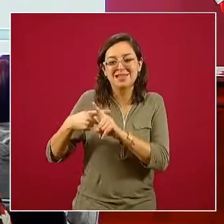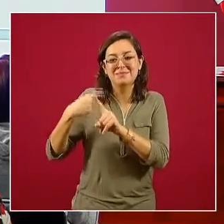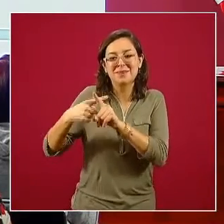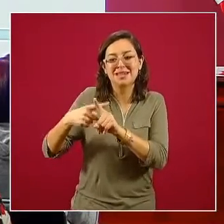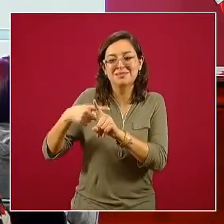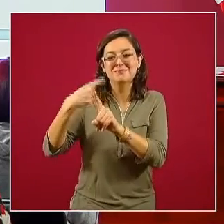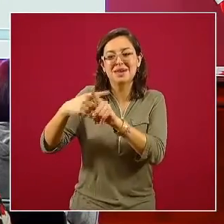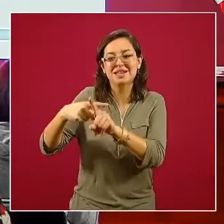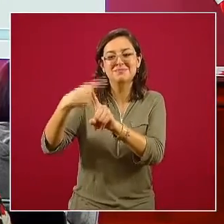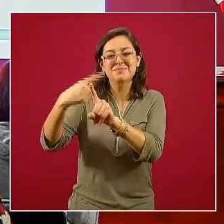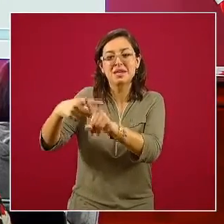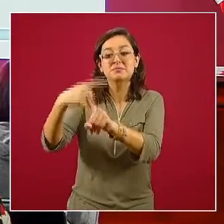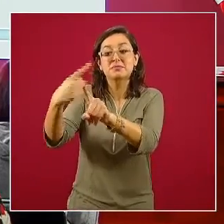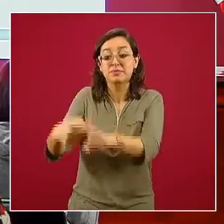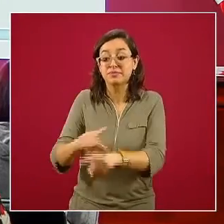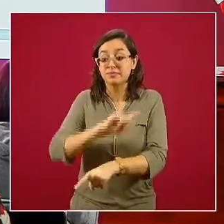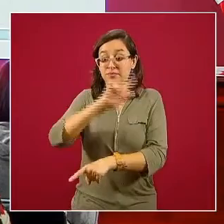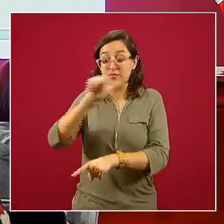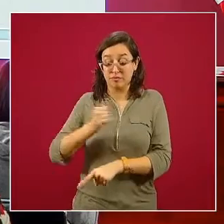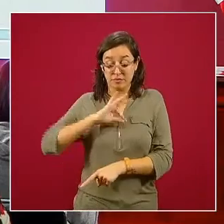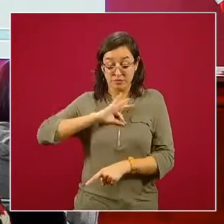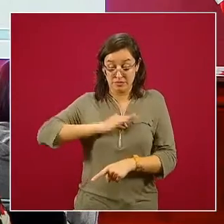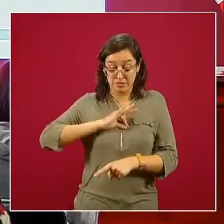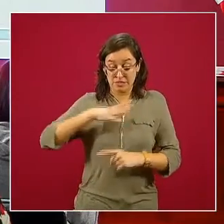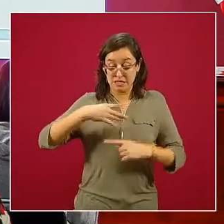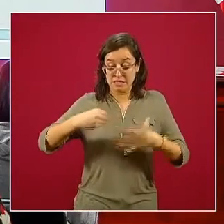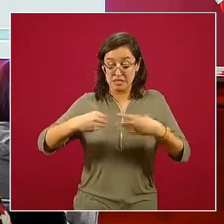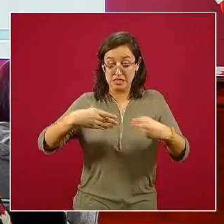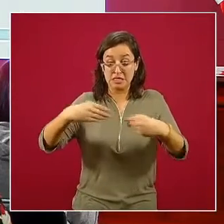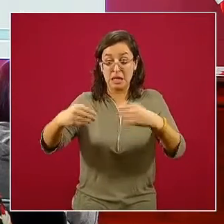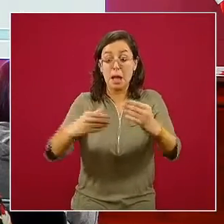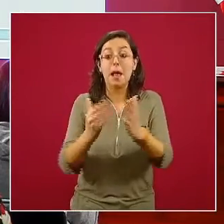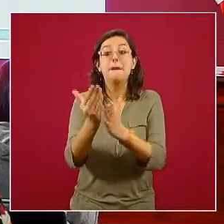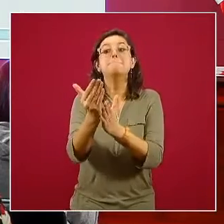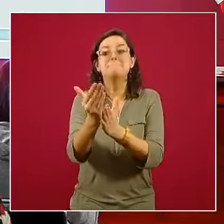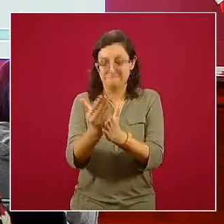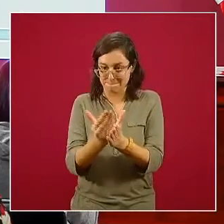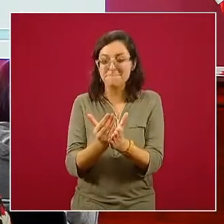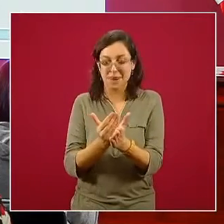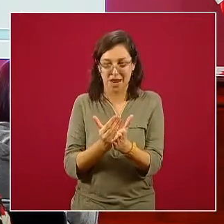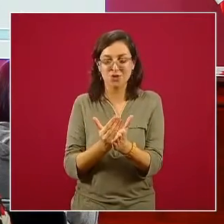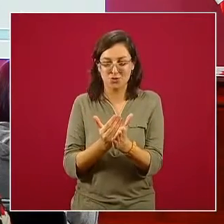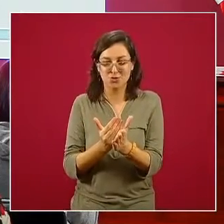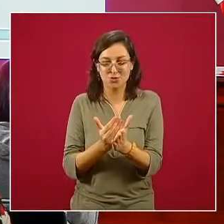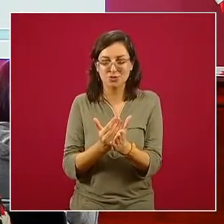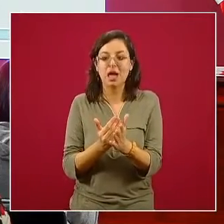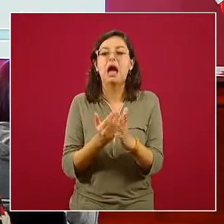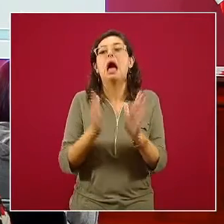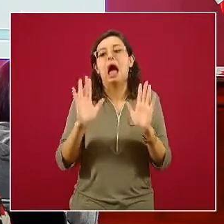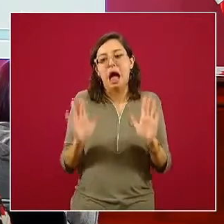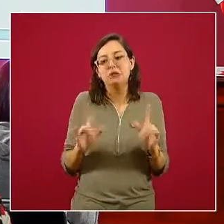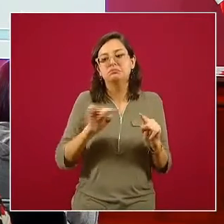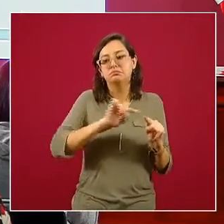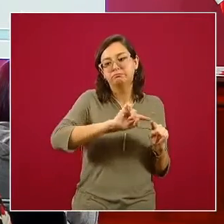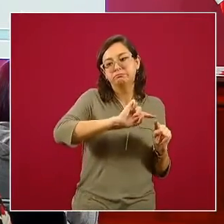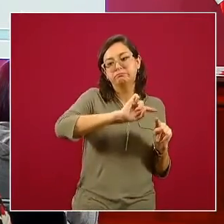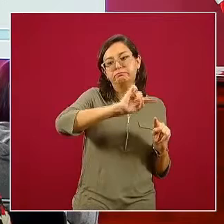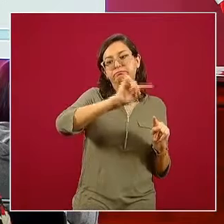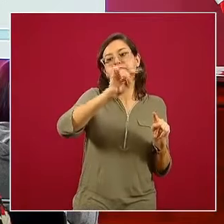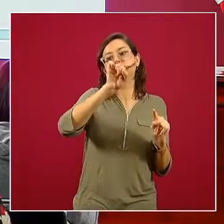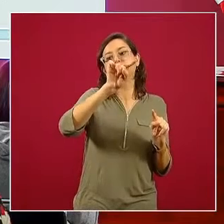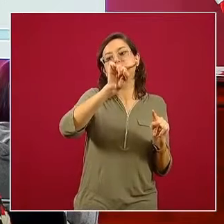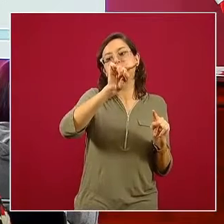En su momento, cuando vaya reduciéndose la ocurrencia de nuevos casos, empezará a tener esta forma plana y